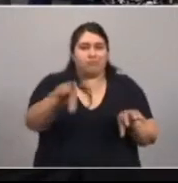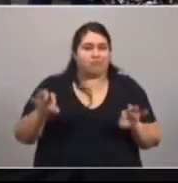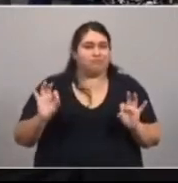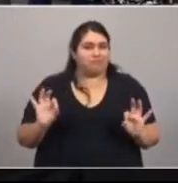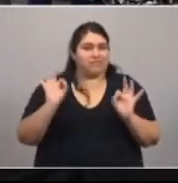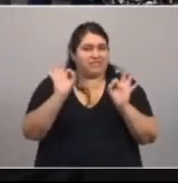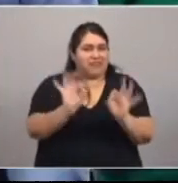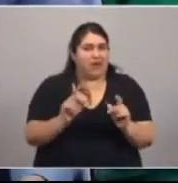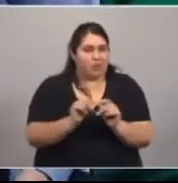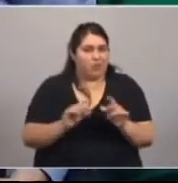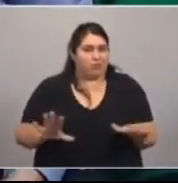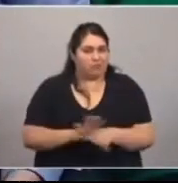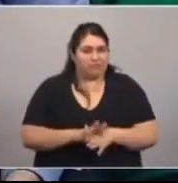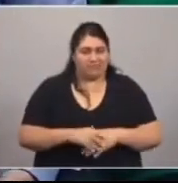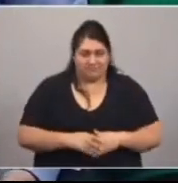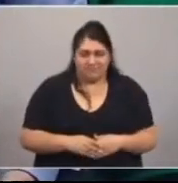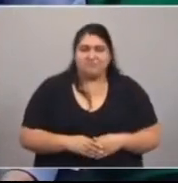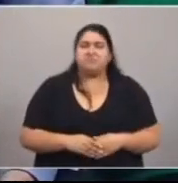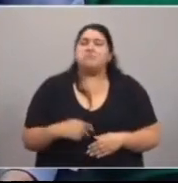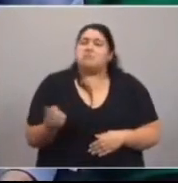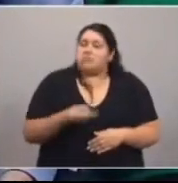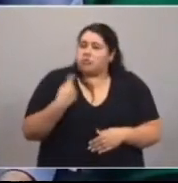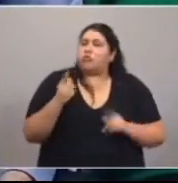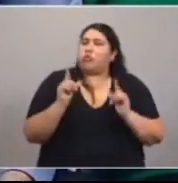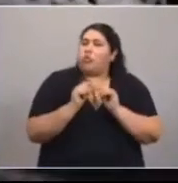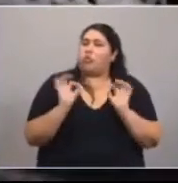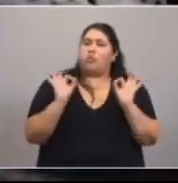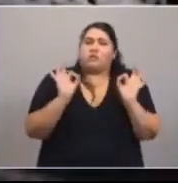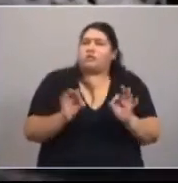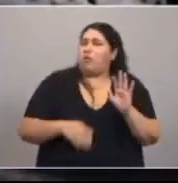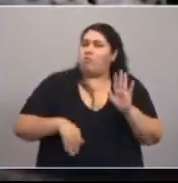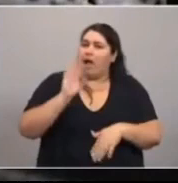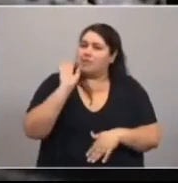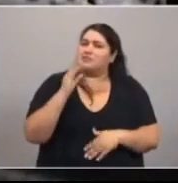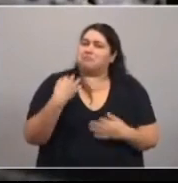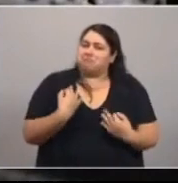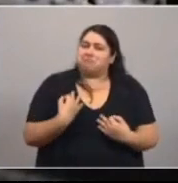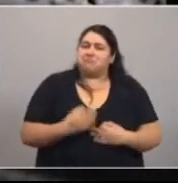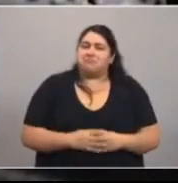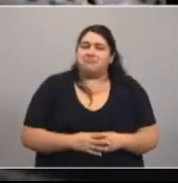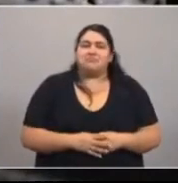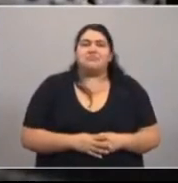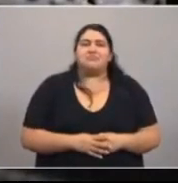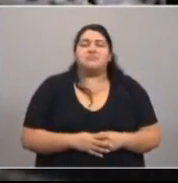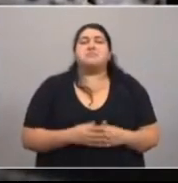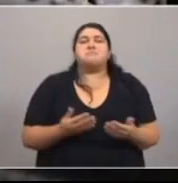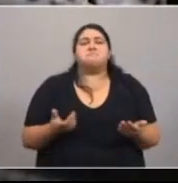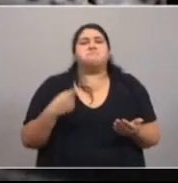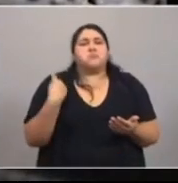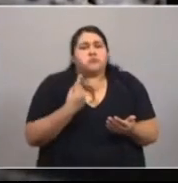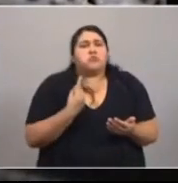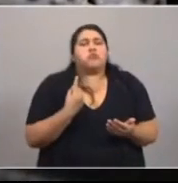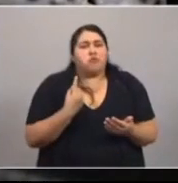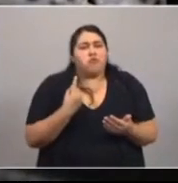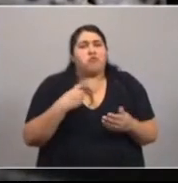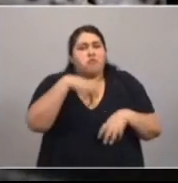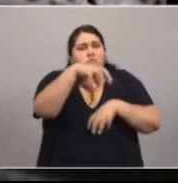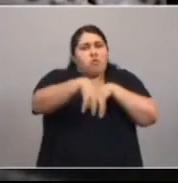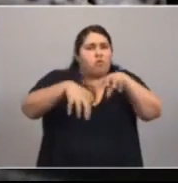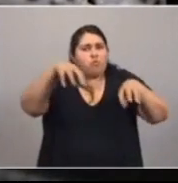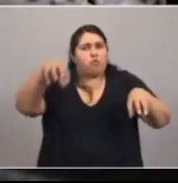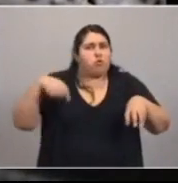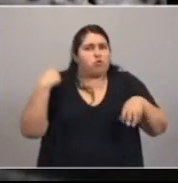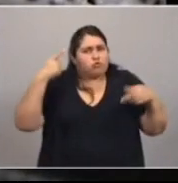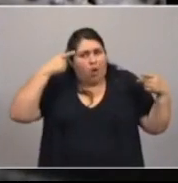superamos la expectativa y superamos el parámetro que nos habíamos puesto, el objetivo que nos habíamos puesto.